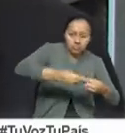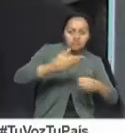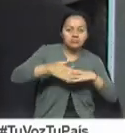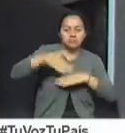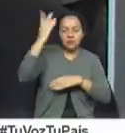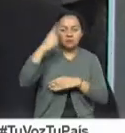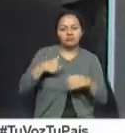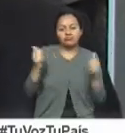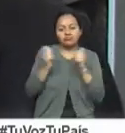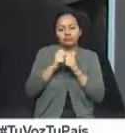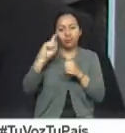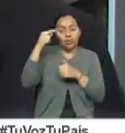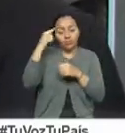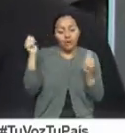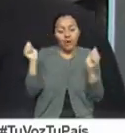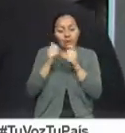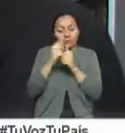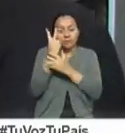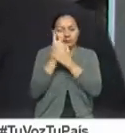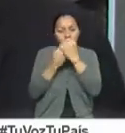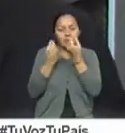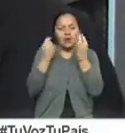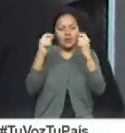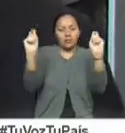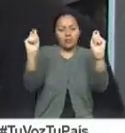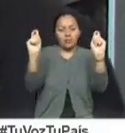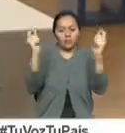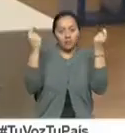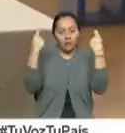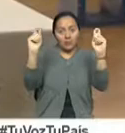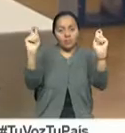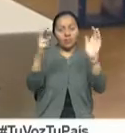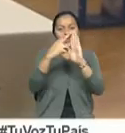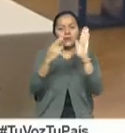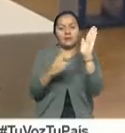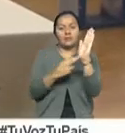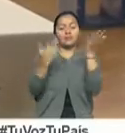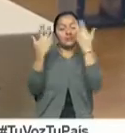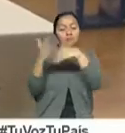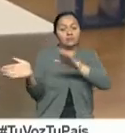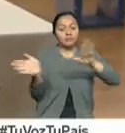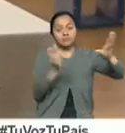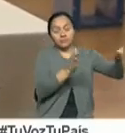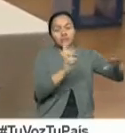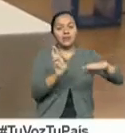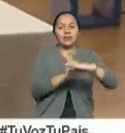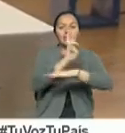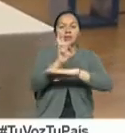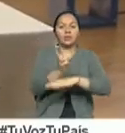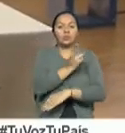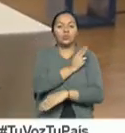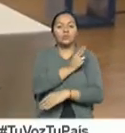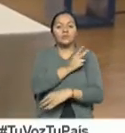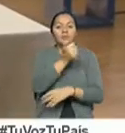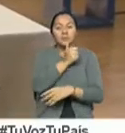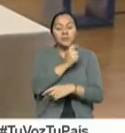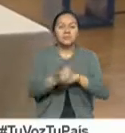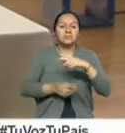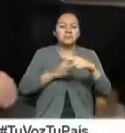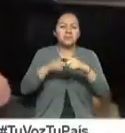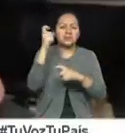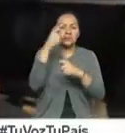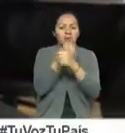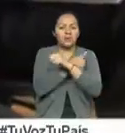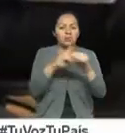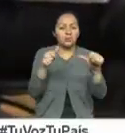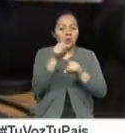del cogobierno para poder aprobar reglamentos. Por su parte, los rectores de universidades privadas demandaron más autonomía en